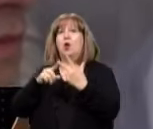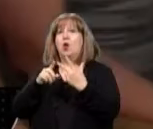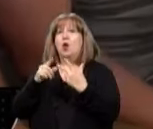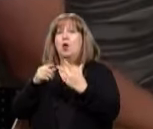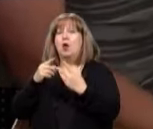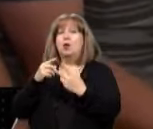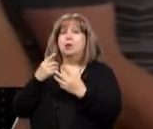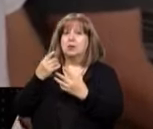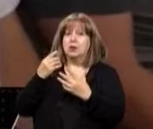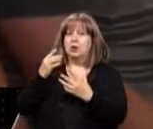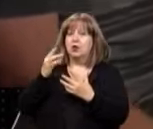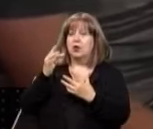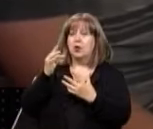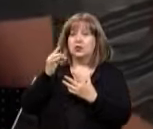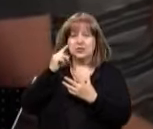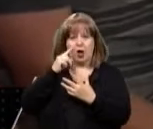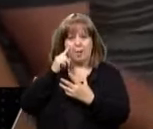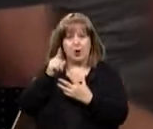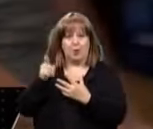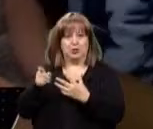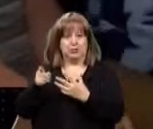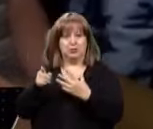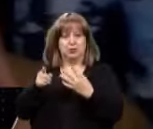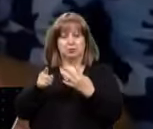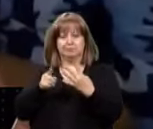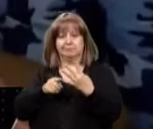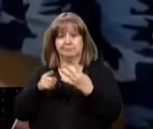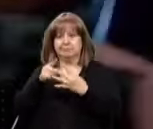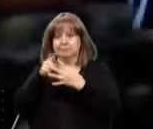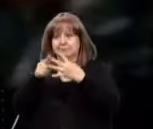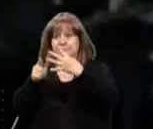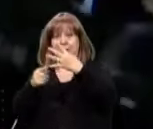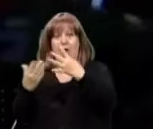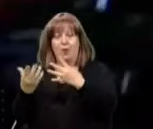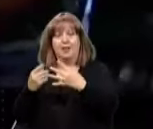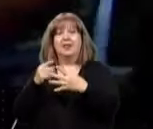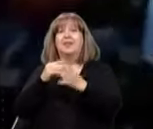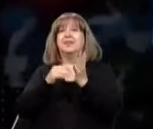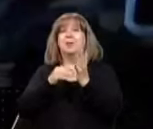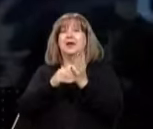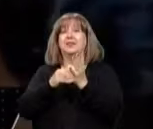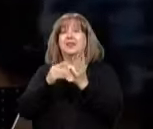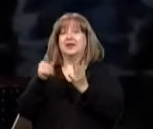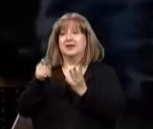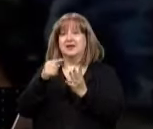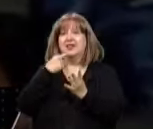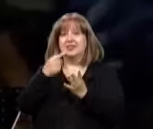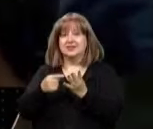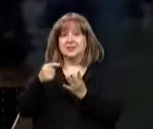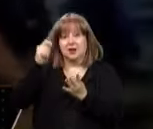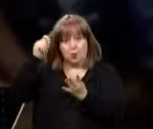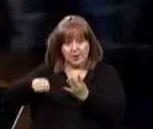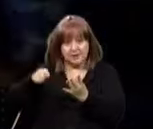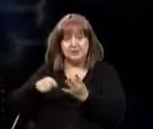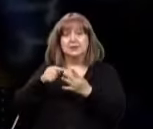la calificación más grave que planteó la defensa, Gise. Por eso hay tanto, ¿no?, para hablar acerca de este caso, de lo que podría llegar a pasar